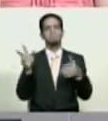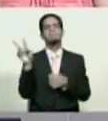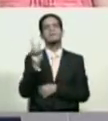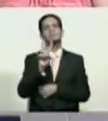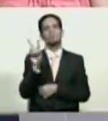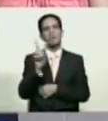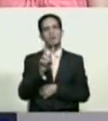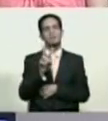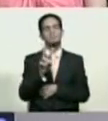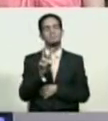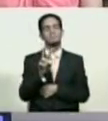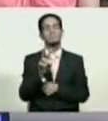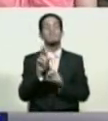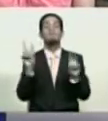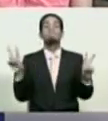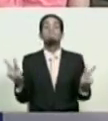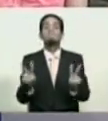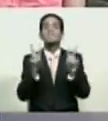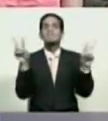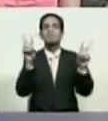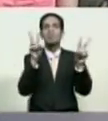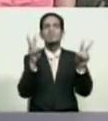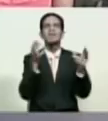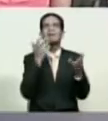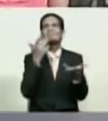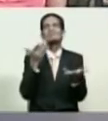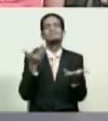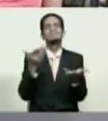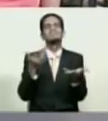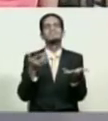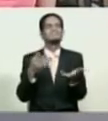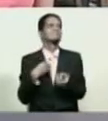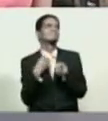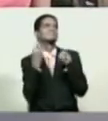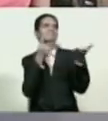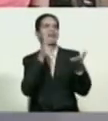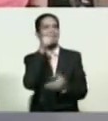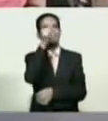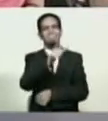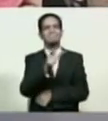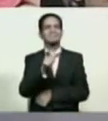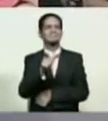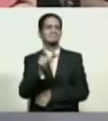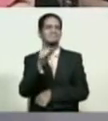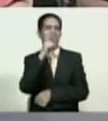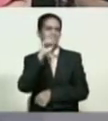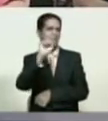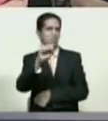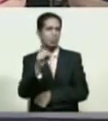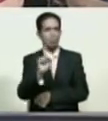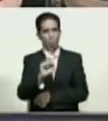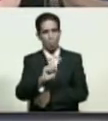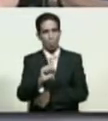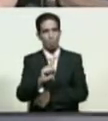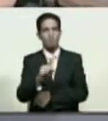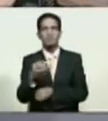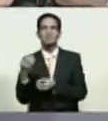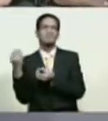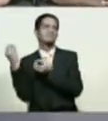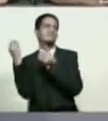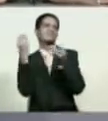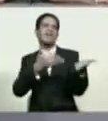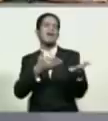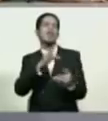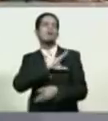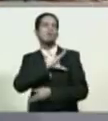Venezuela. Una victoria que no se la regalaron al presidente Maduro. Una victoria que no se la regaló una embajada